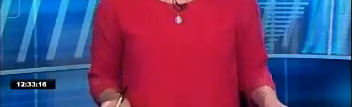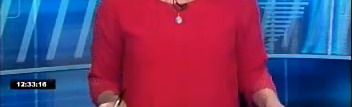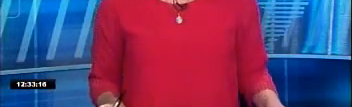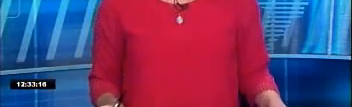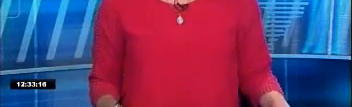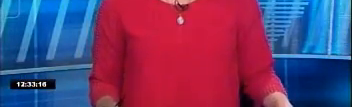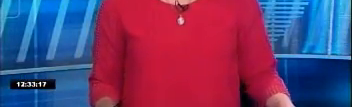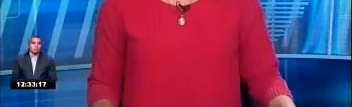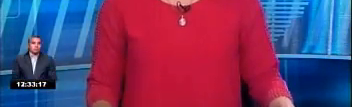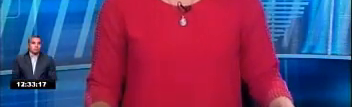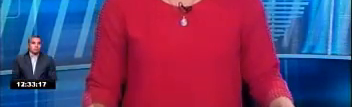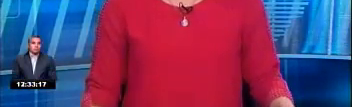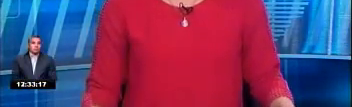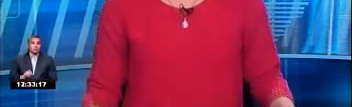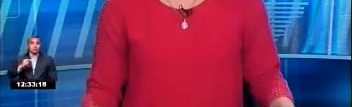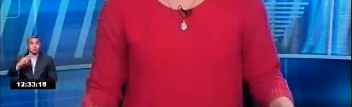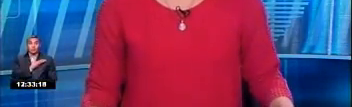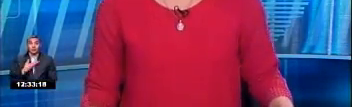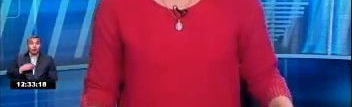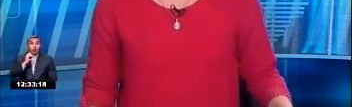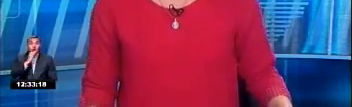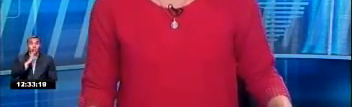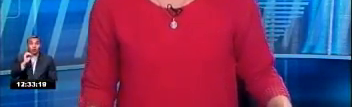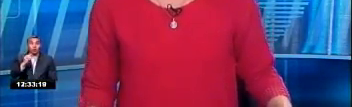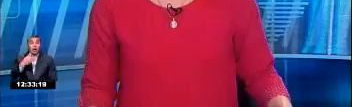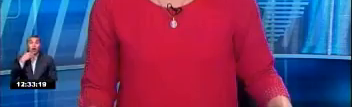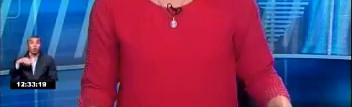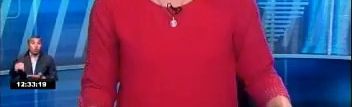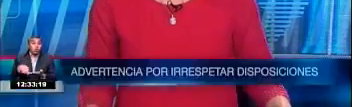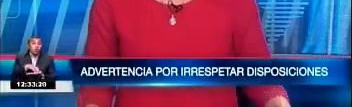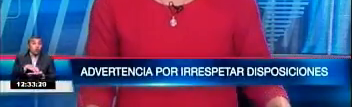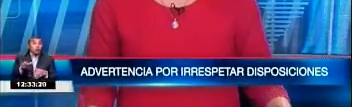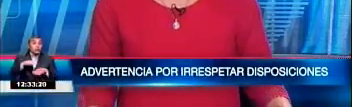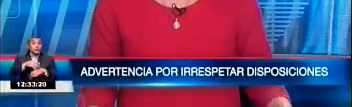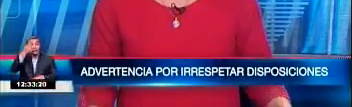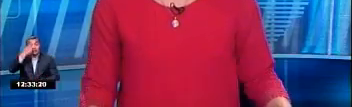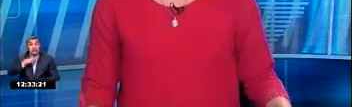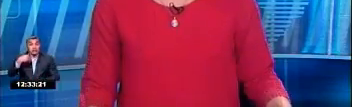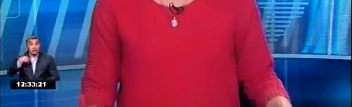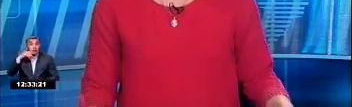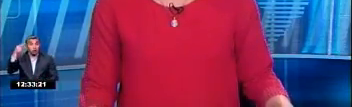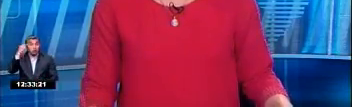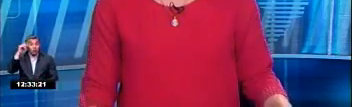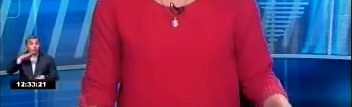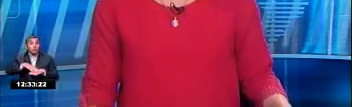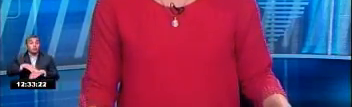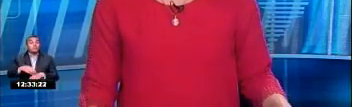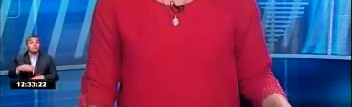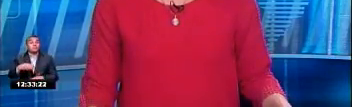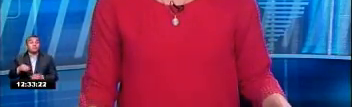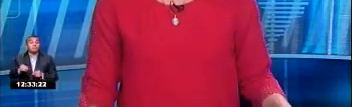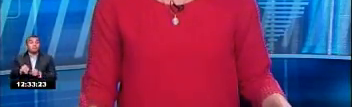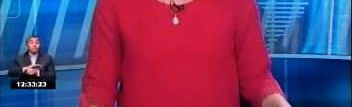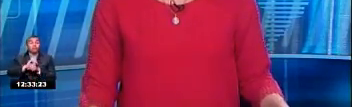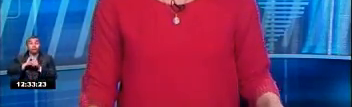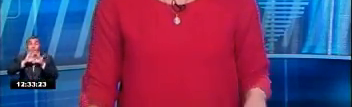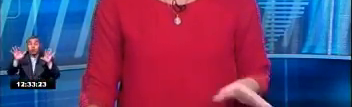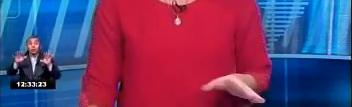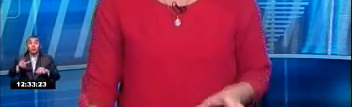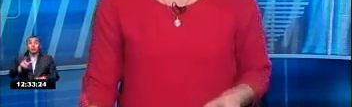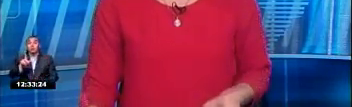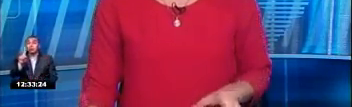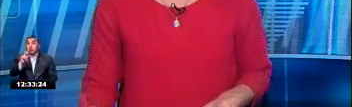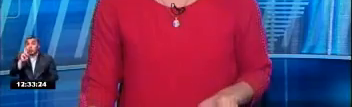Seguimos informando, el vicepresidente Otto Sonnenholzner despejó dudas en las medidas adoptadas por la pandemia del coronavirus. Indicó que quienes